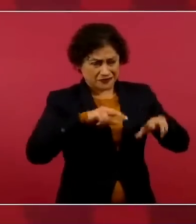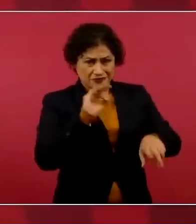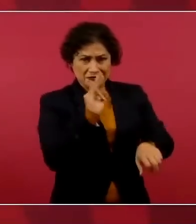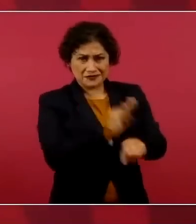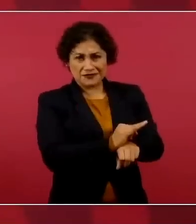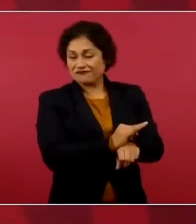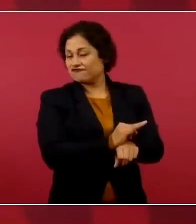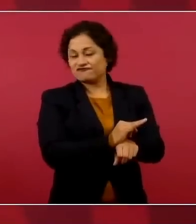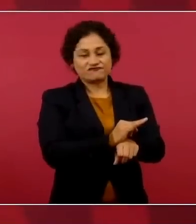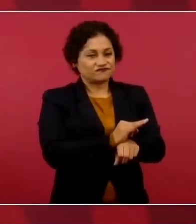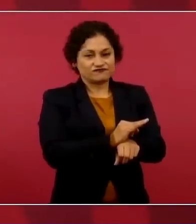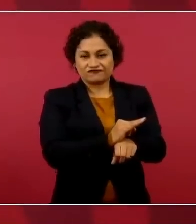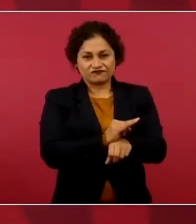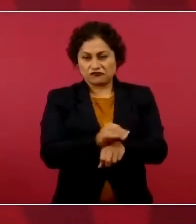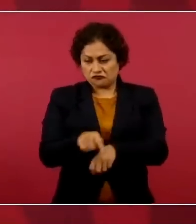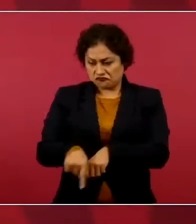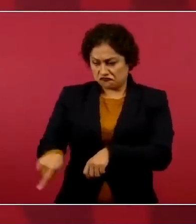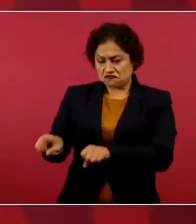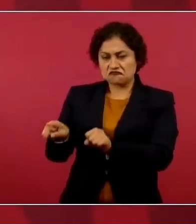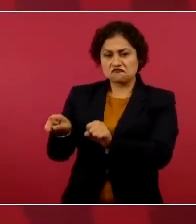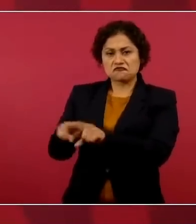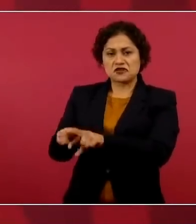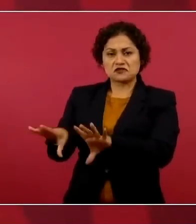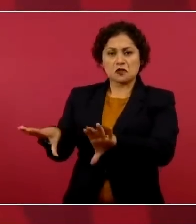sino estar ahí